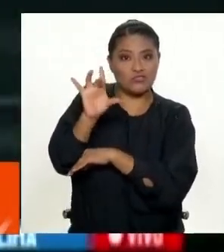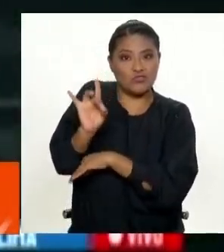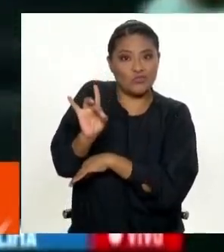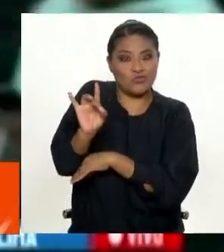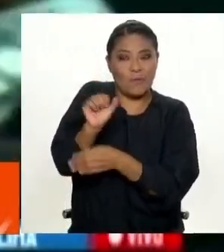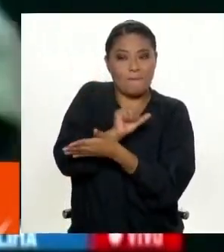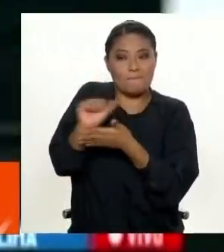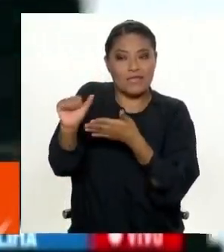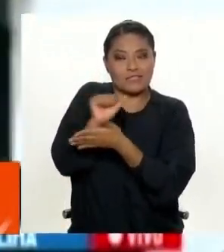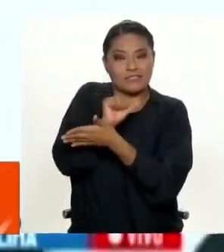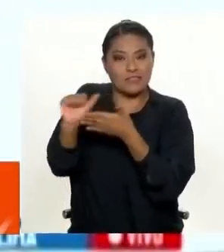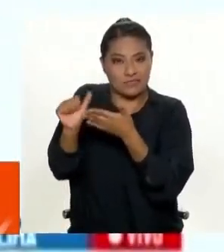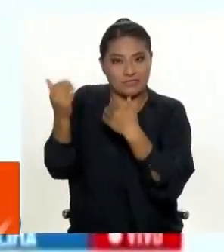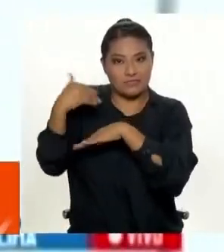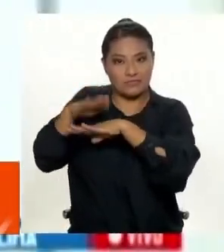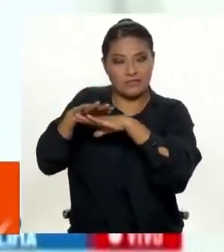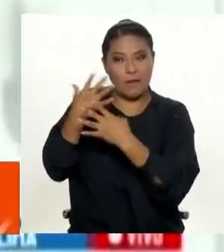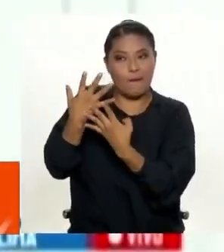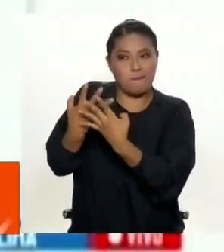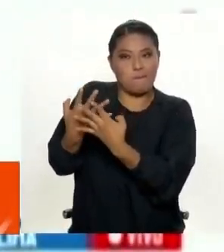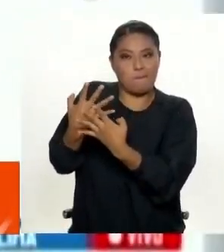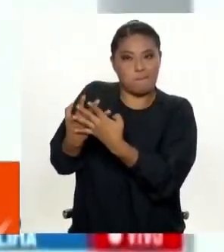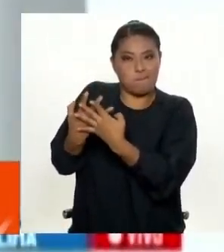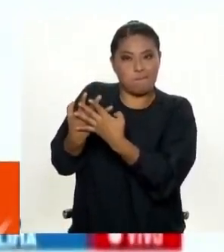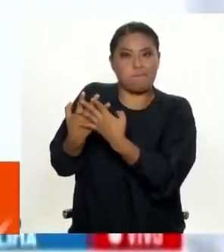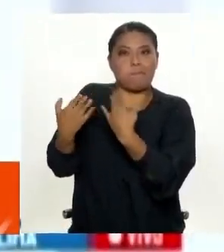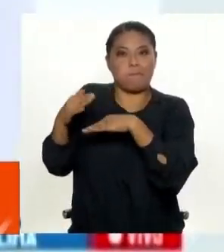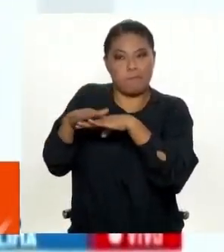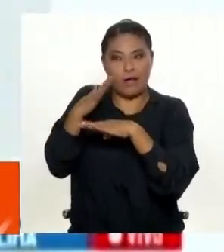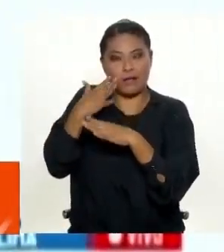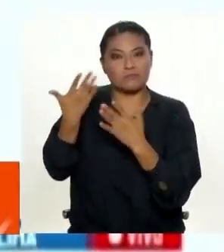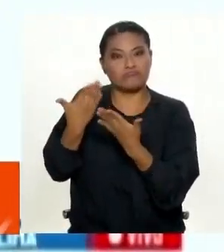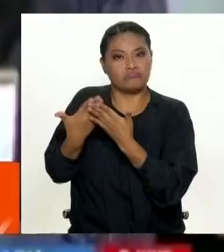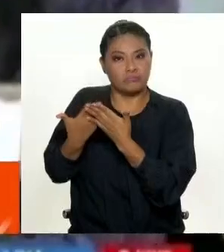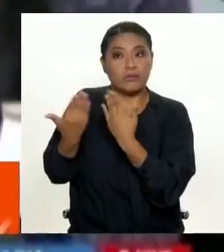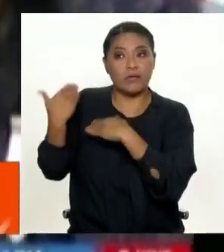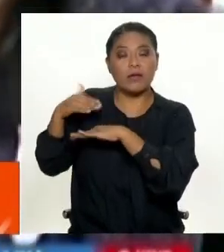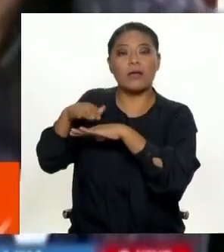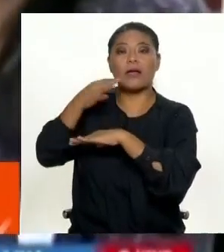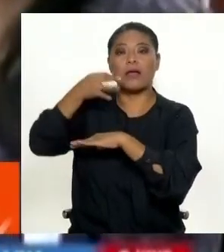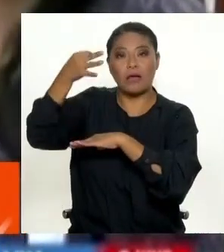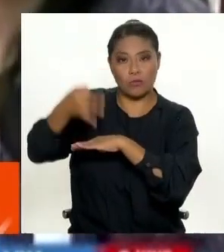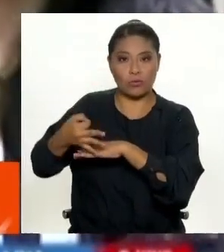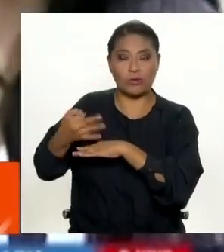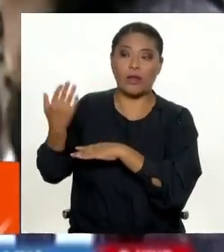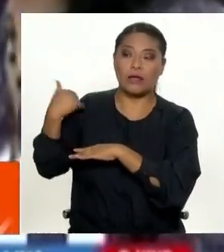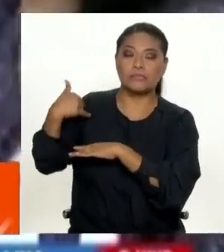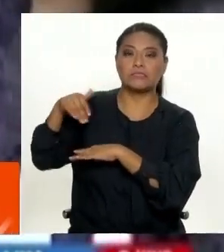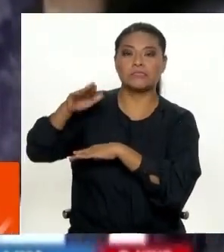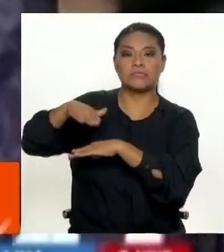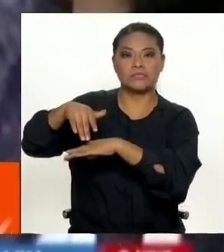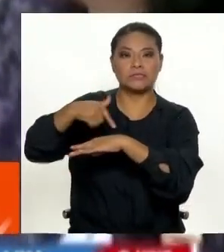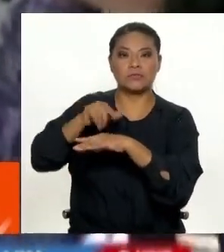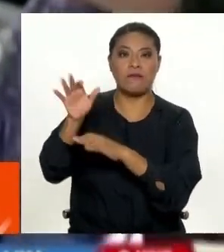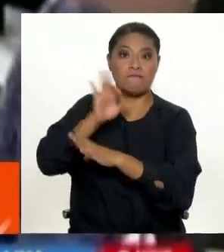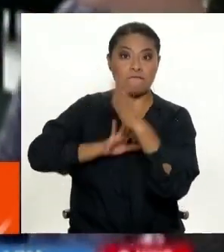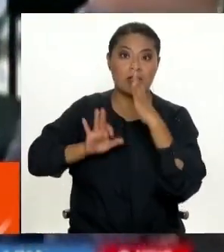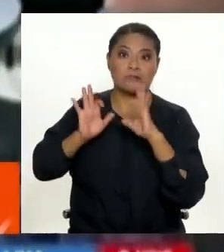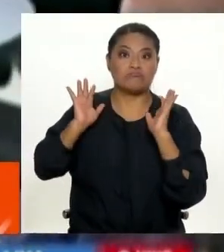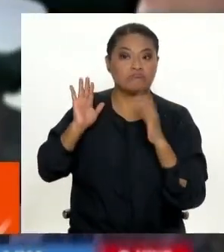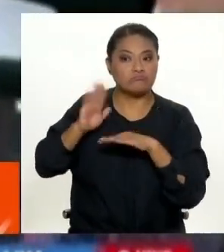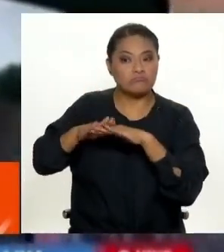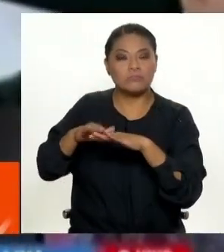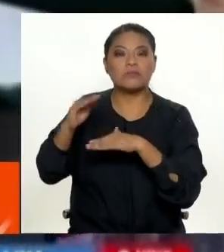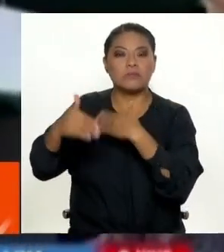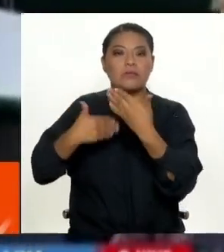preventiva por los presuntos delitos de suplantación de identidad, estafa agravada y falsificación. Todo esto para cumplirlo